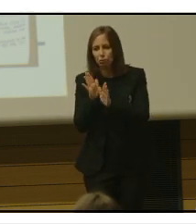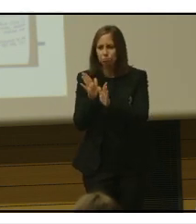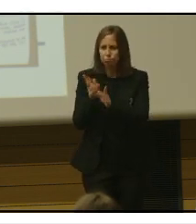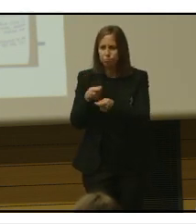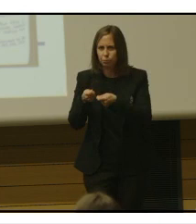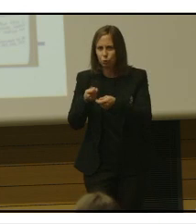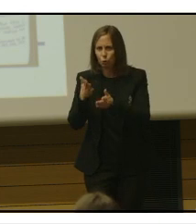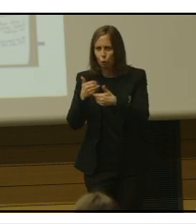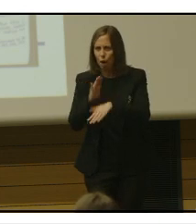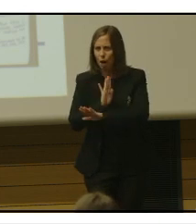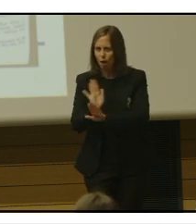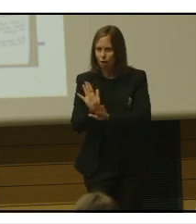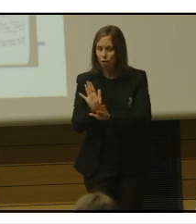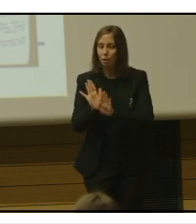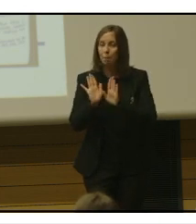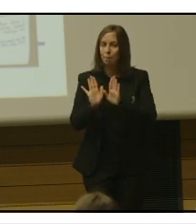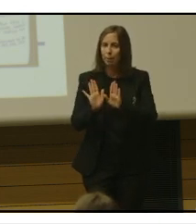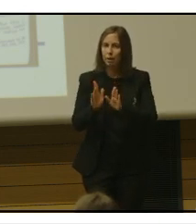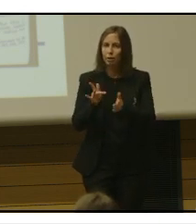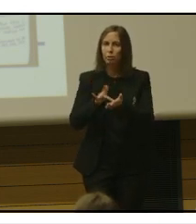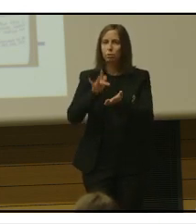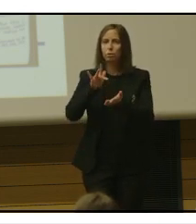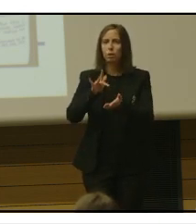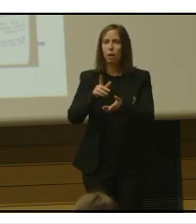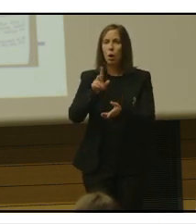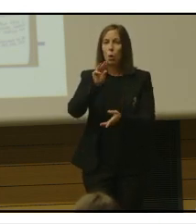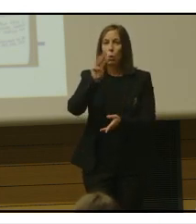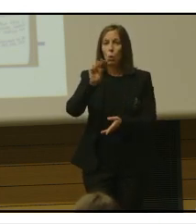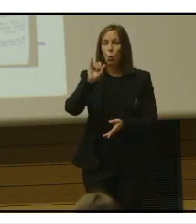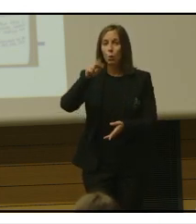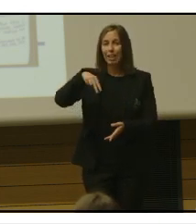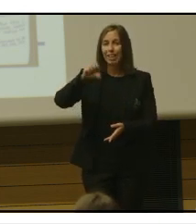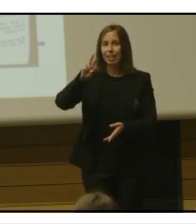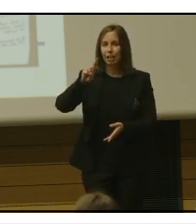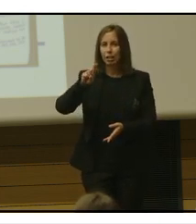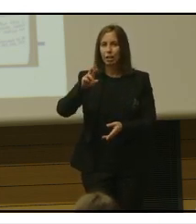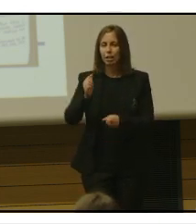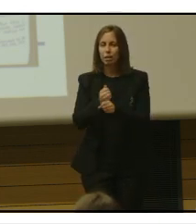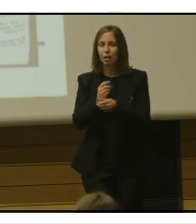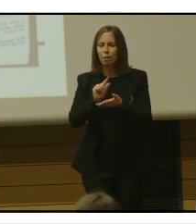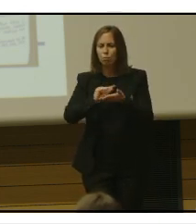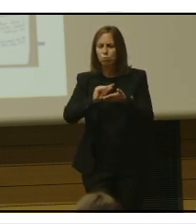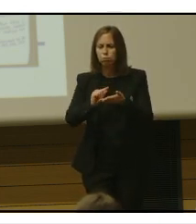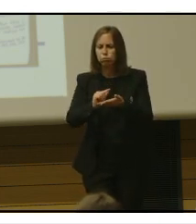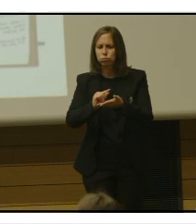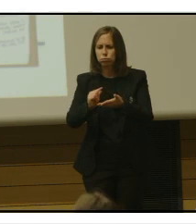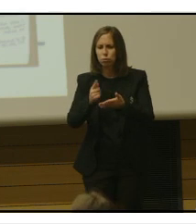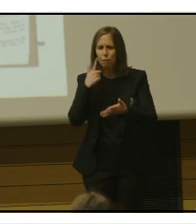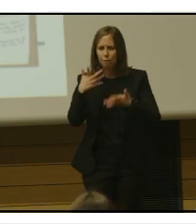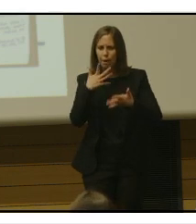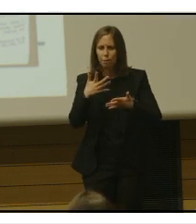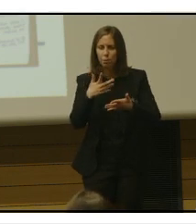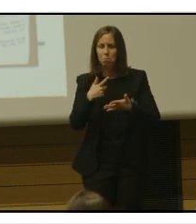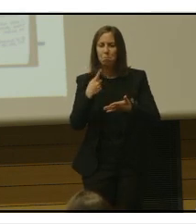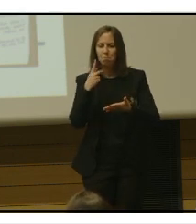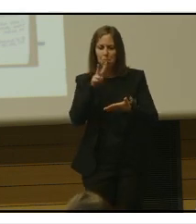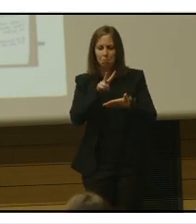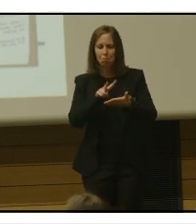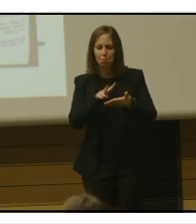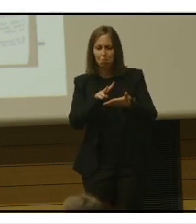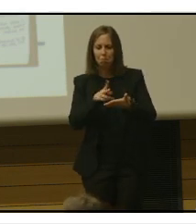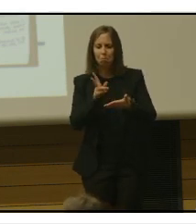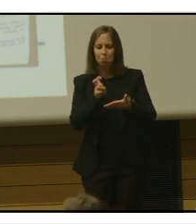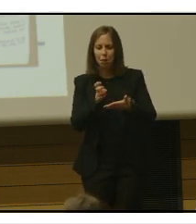controlar. Pero cuando llega el trabajo de Winder, una persona muy afamada dentro del sector médico americano, entonces aquí dicen, bueno, pues vamos a sacar